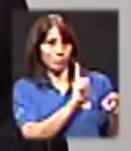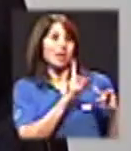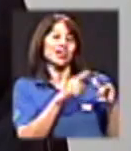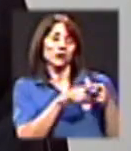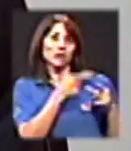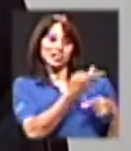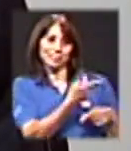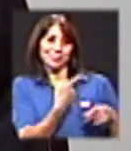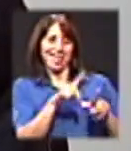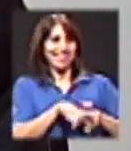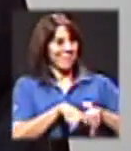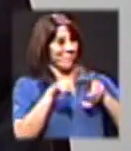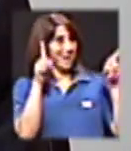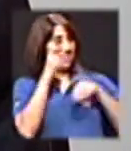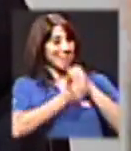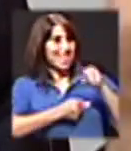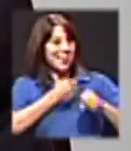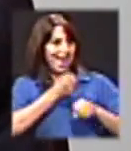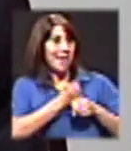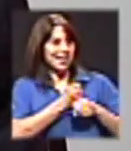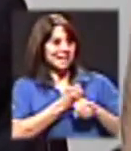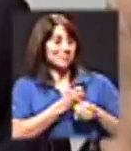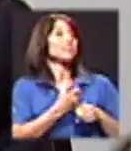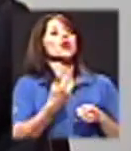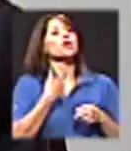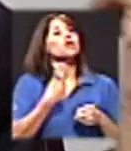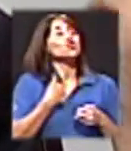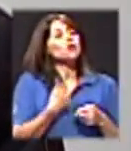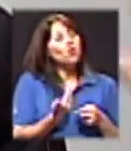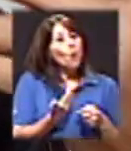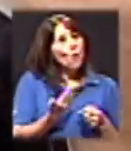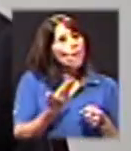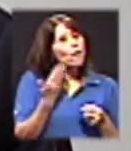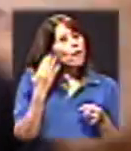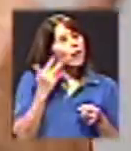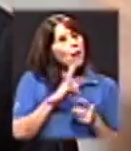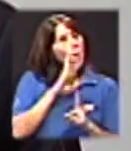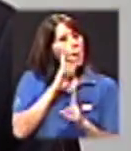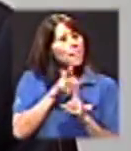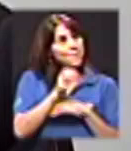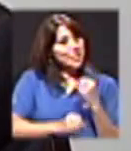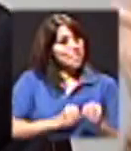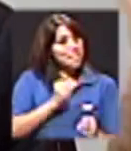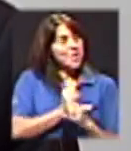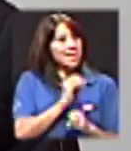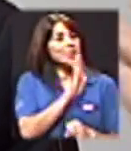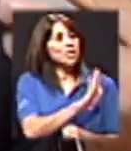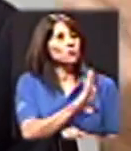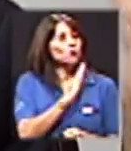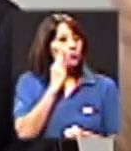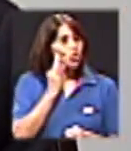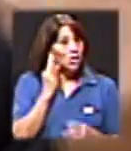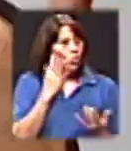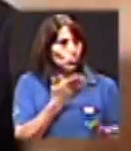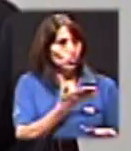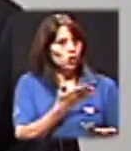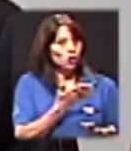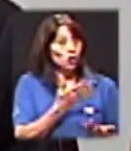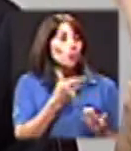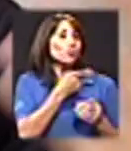edades. Es más, yo fui contemporáneo de sus tíos, es decir, de manera que podríamos pensar casi